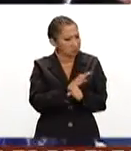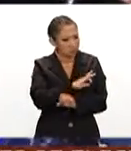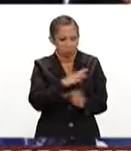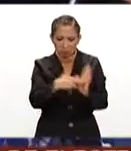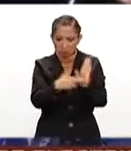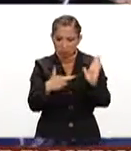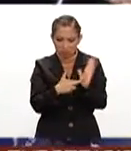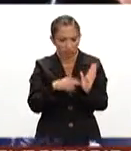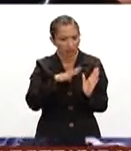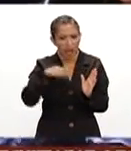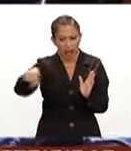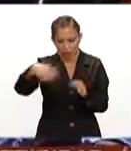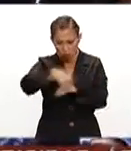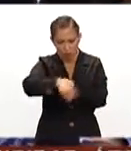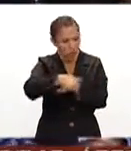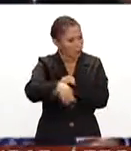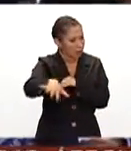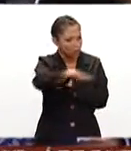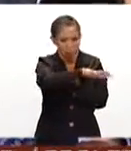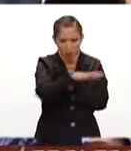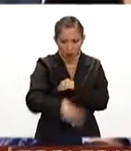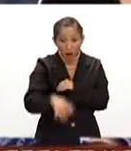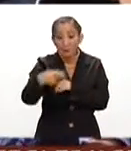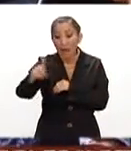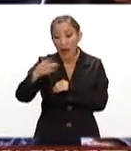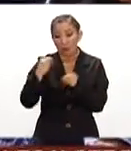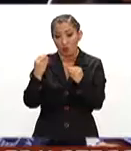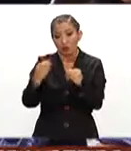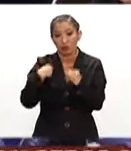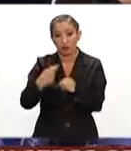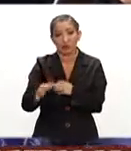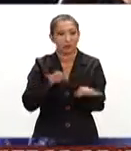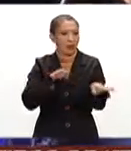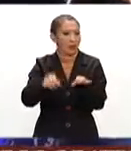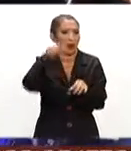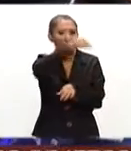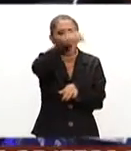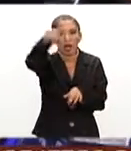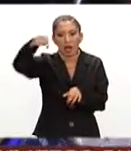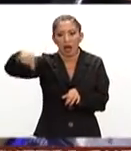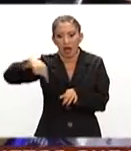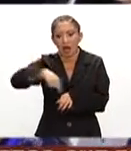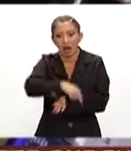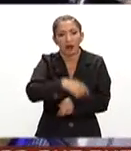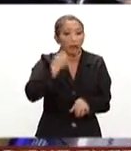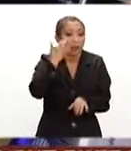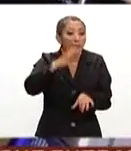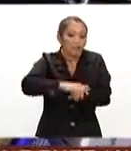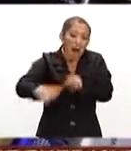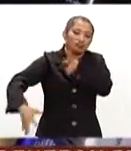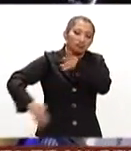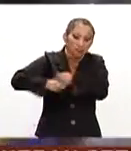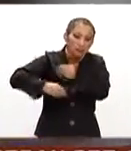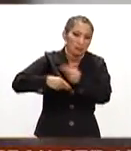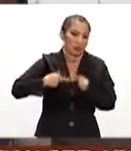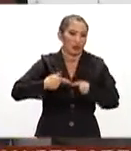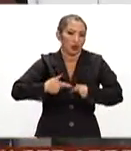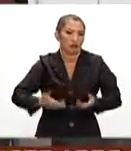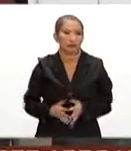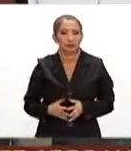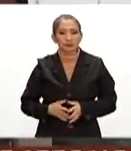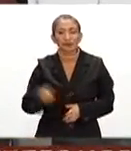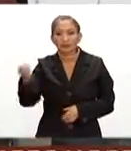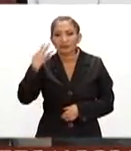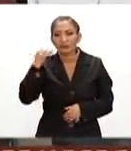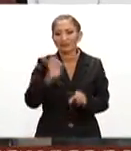con los efectivos que están funcionando. Lo que tenemos son muchas tareas. Si queremos hacer más, necesitamos más gente.